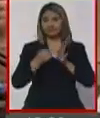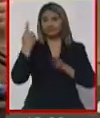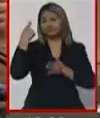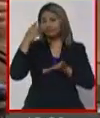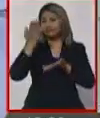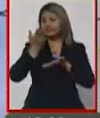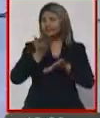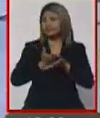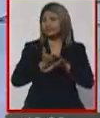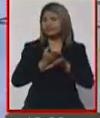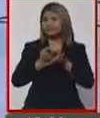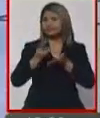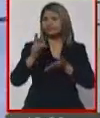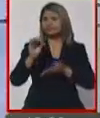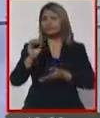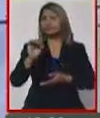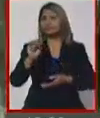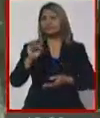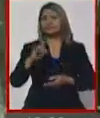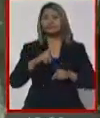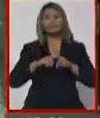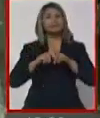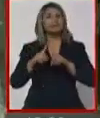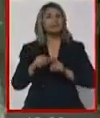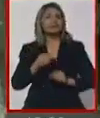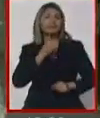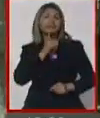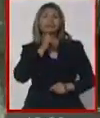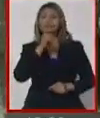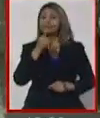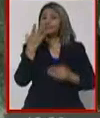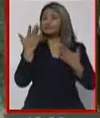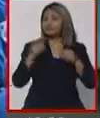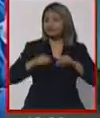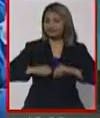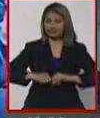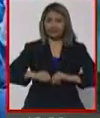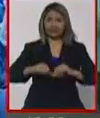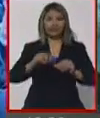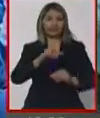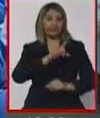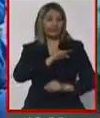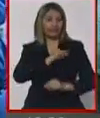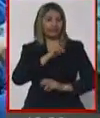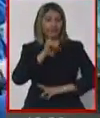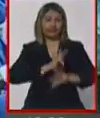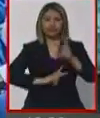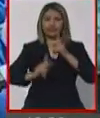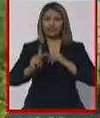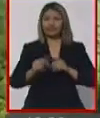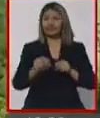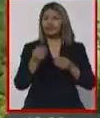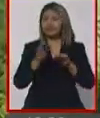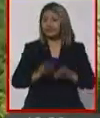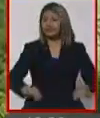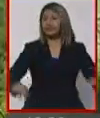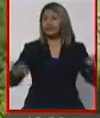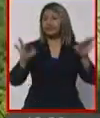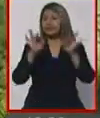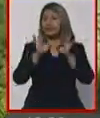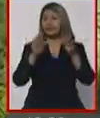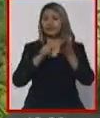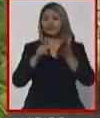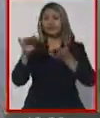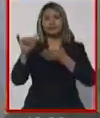así paralizar el proyecto Rositas. Sin embargo, garantizó de que aún seguirán concientizando a la población acerca de la importancia de